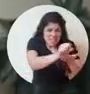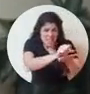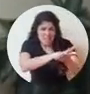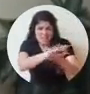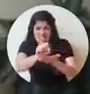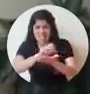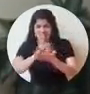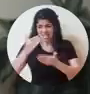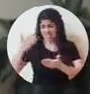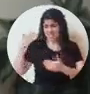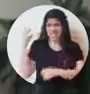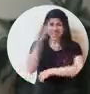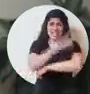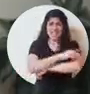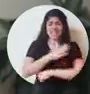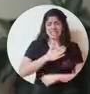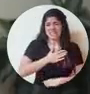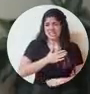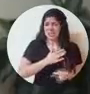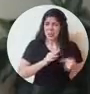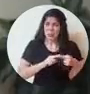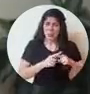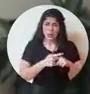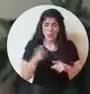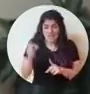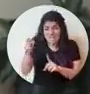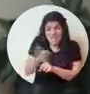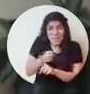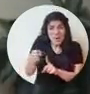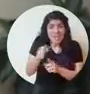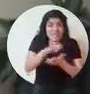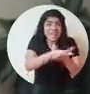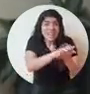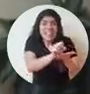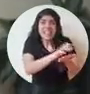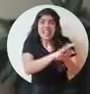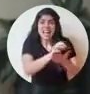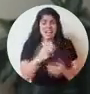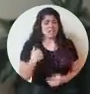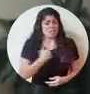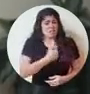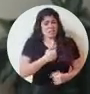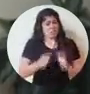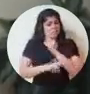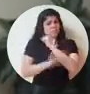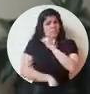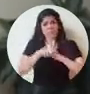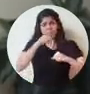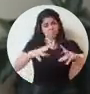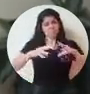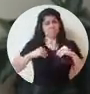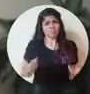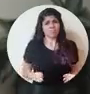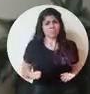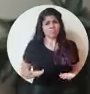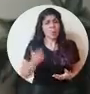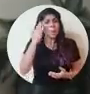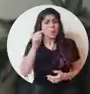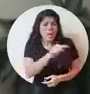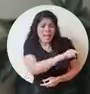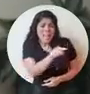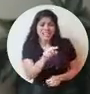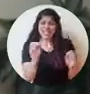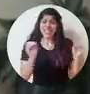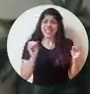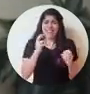desatados en los últimos días violencia y vandalismo que categóricamente condenamos porque nada